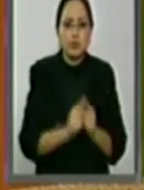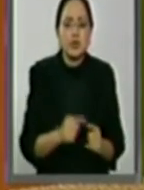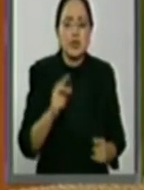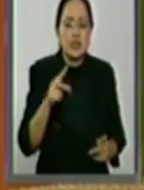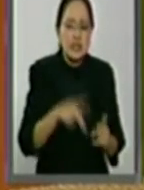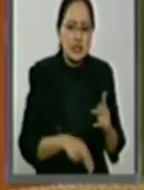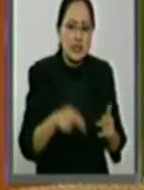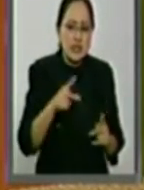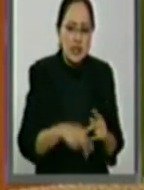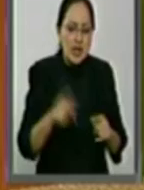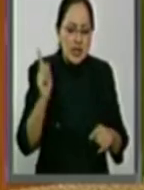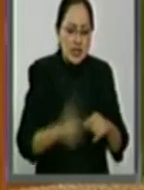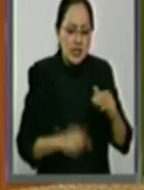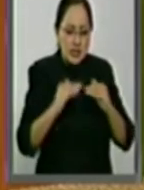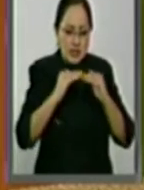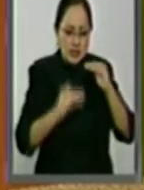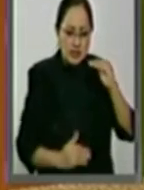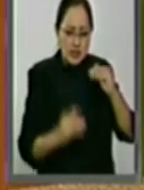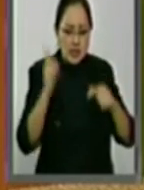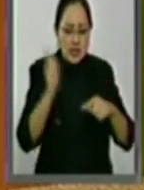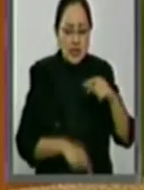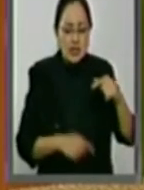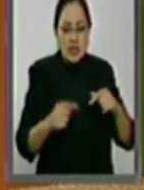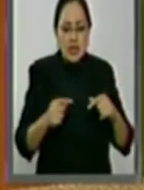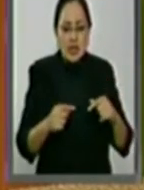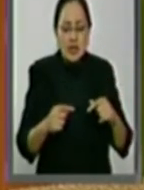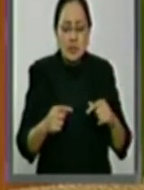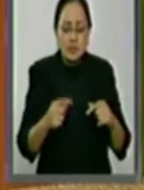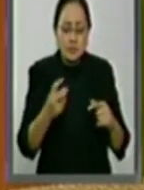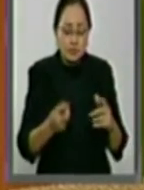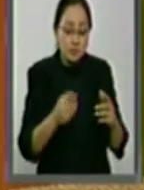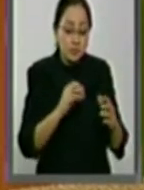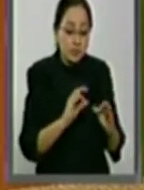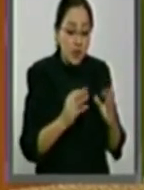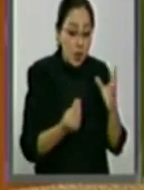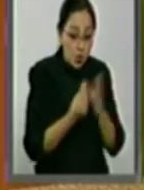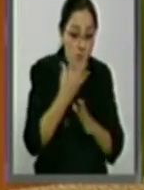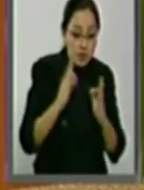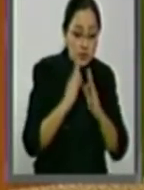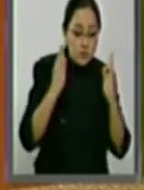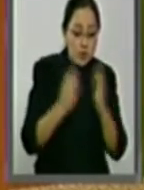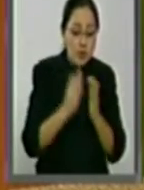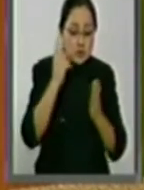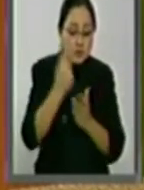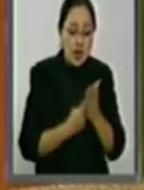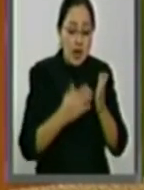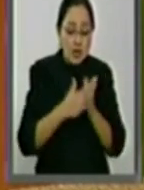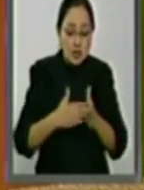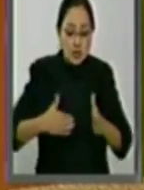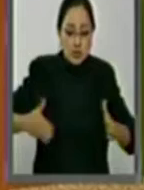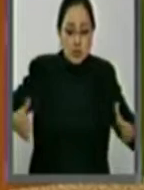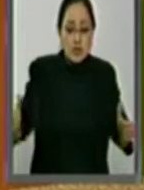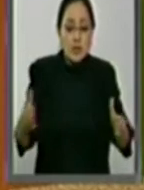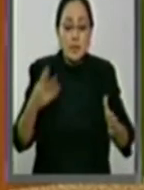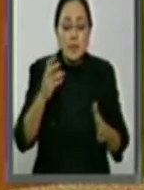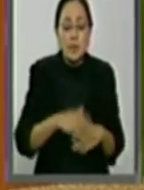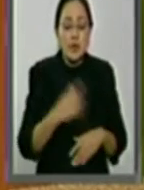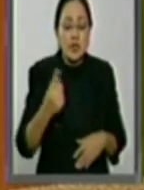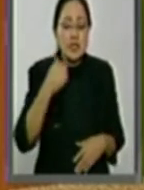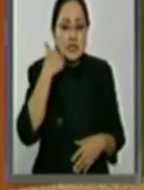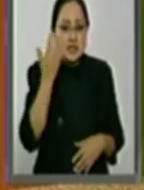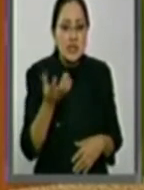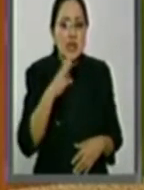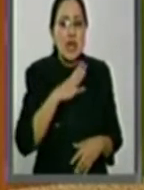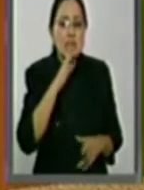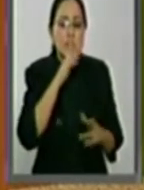ofensivas desigualdades y defina nuevas formas de planeación, porque si queremos resultados diferentes,